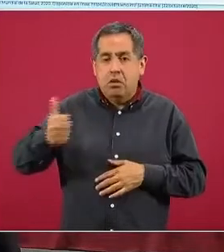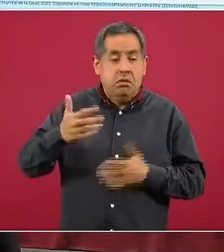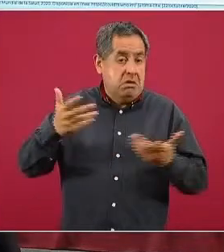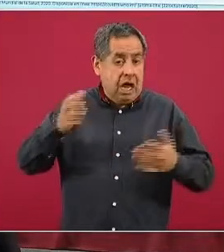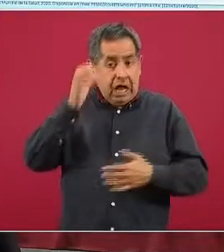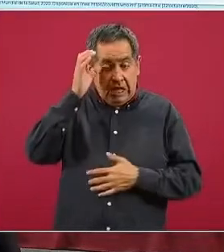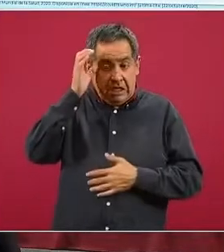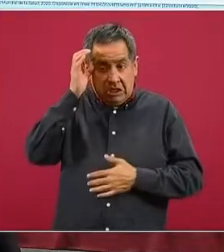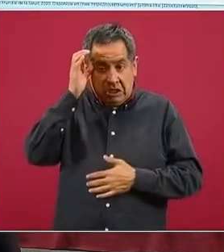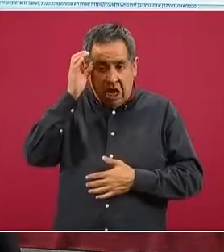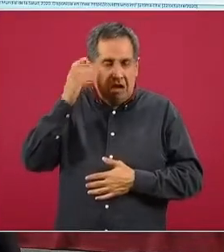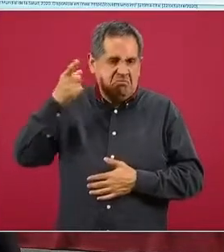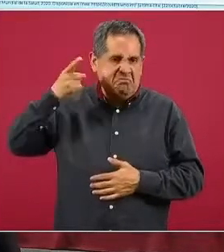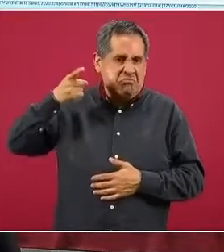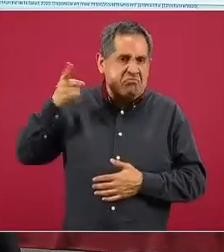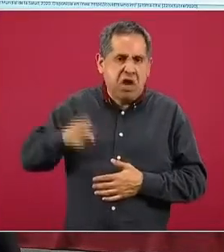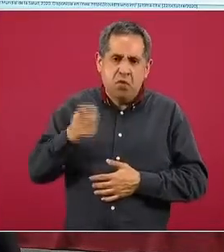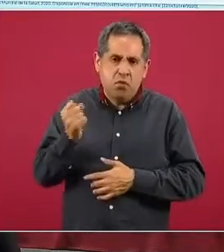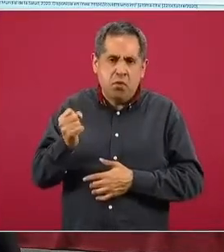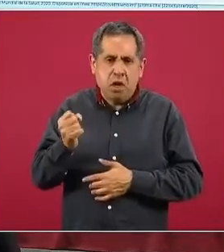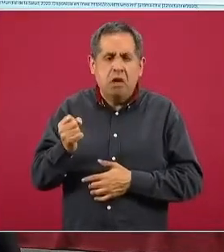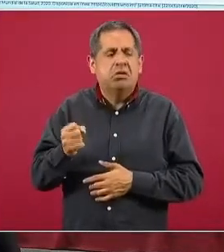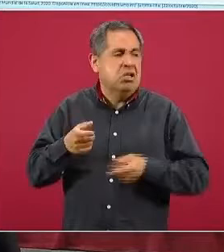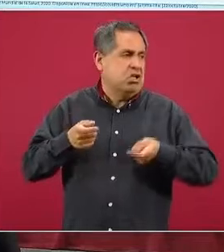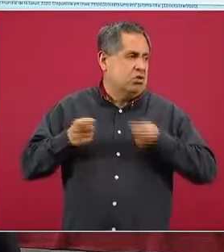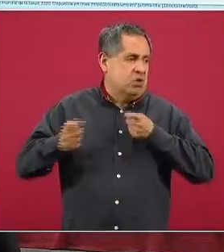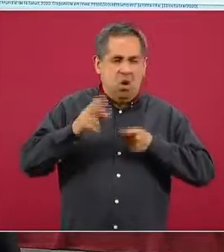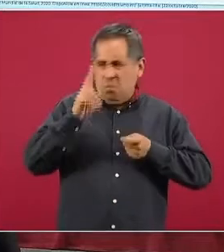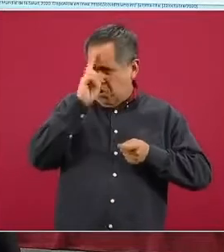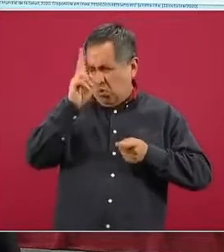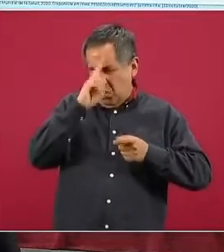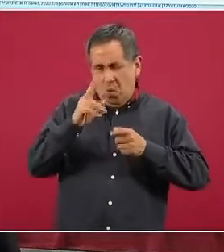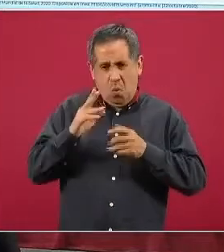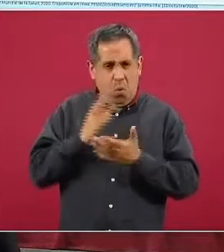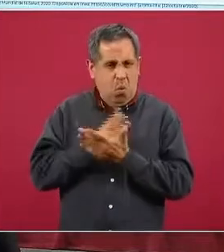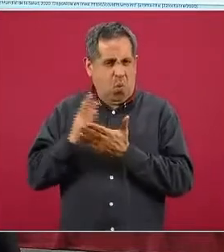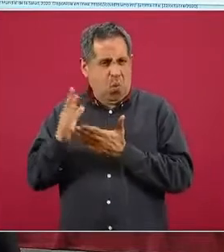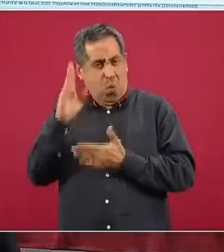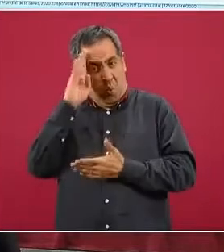China, les fue posible este modelo de contención extrema.